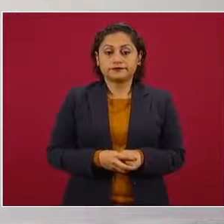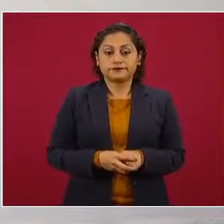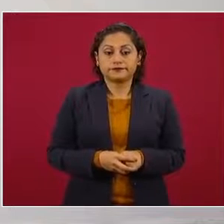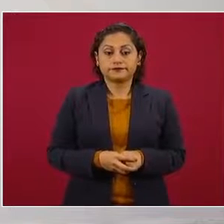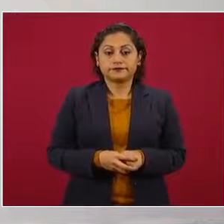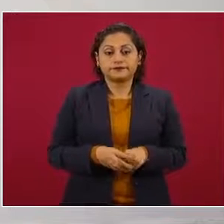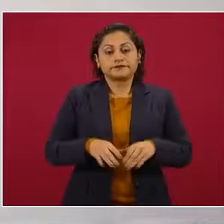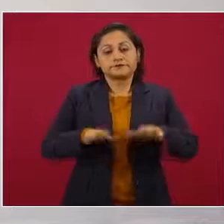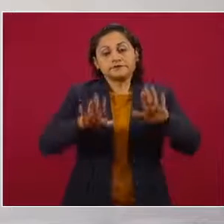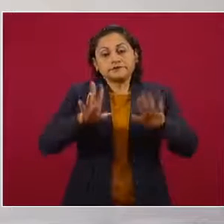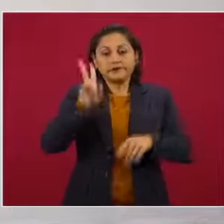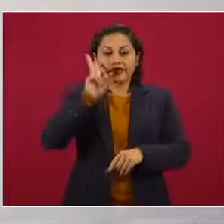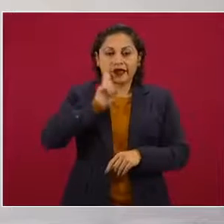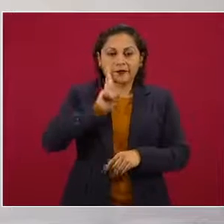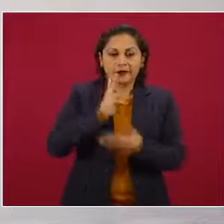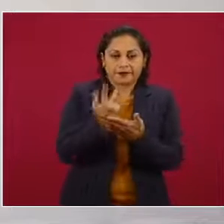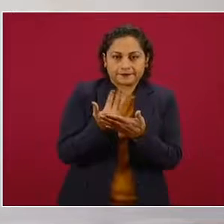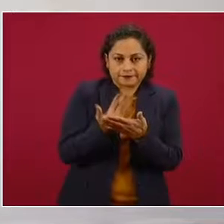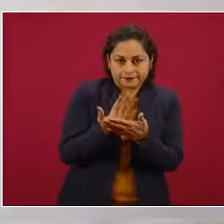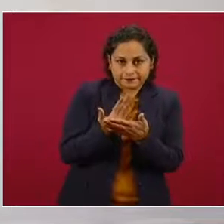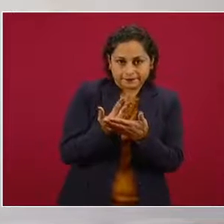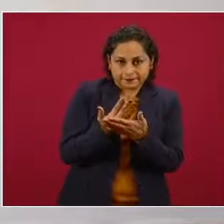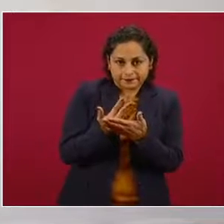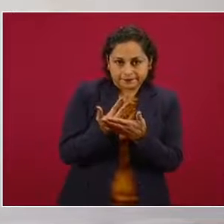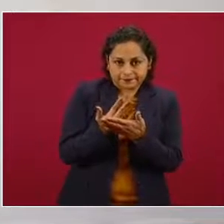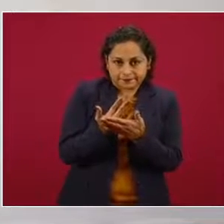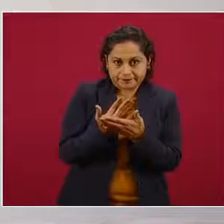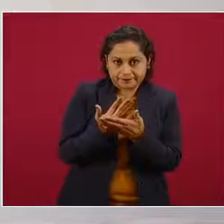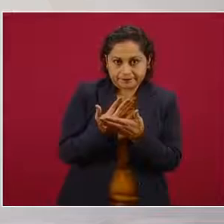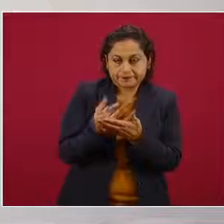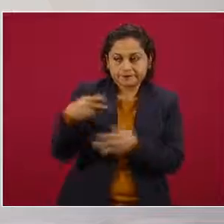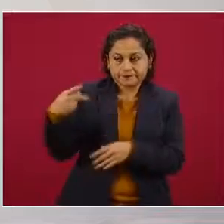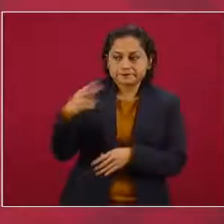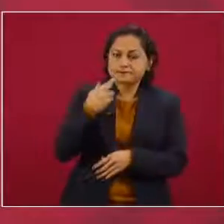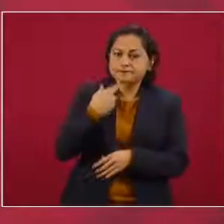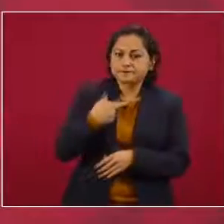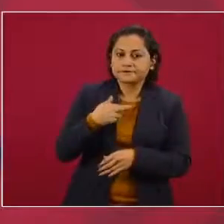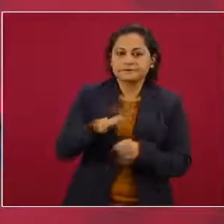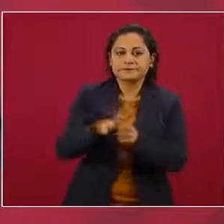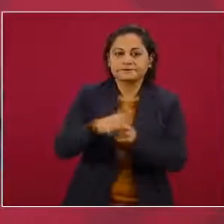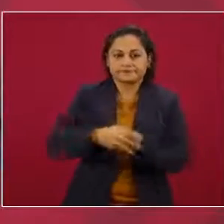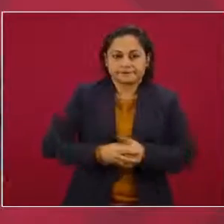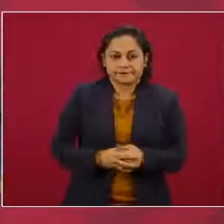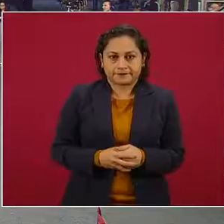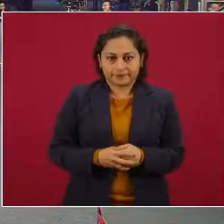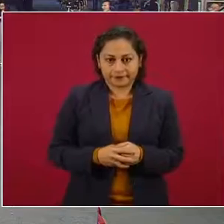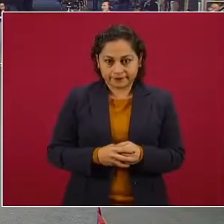Vamos a esperar a ver qué responde.